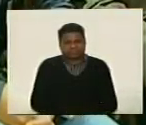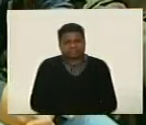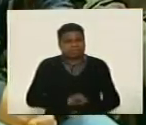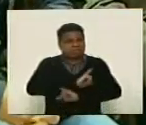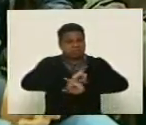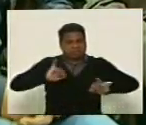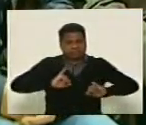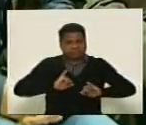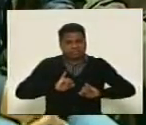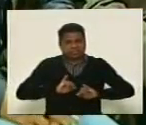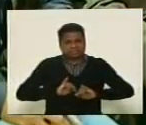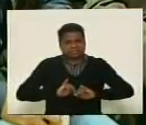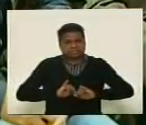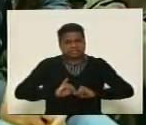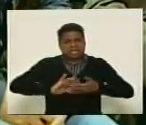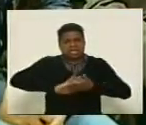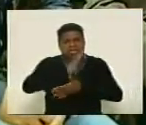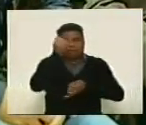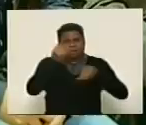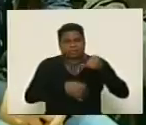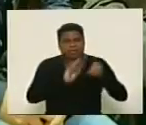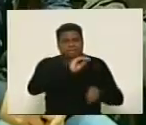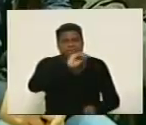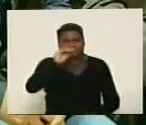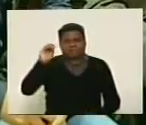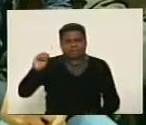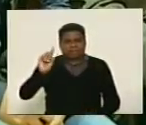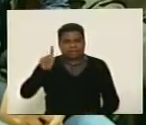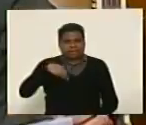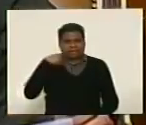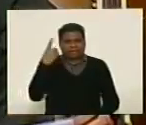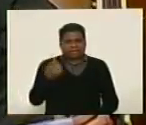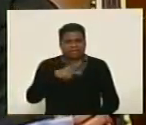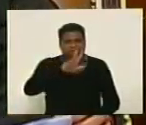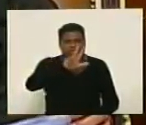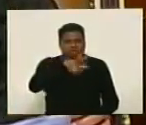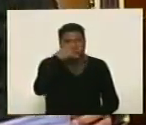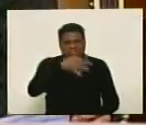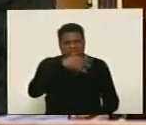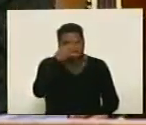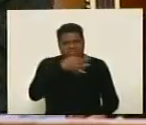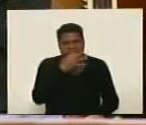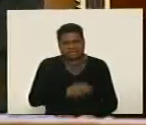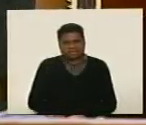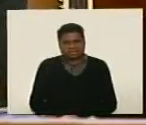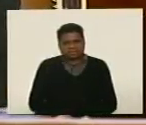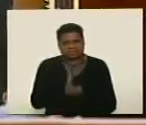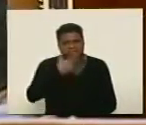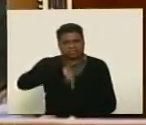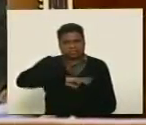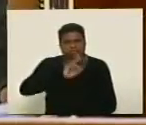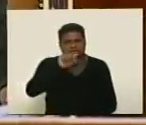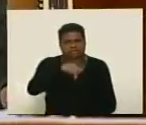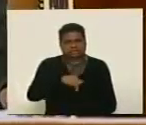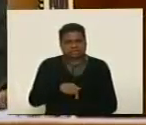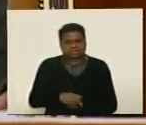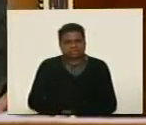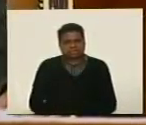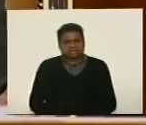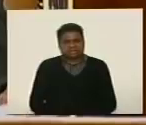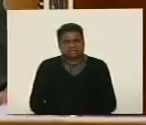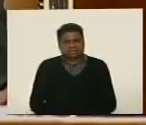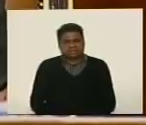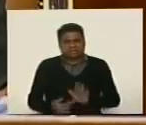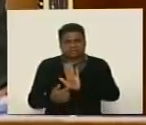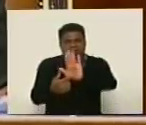materia, se levanta la sesión y se convoca a sesión para mañana a las 2 de la tarde, cuando tendremos aquí la presentación de